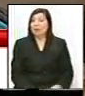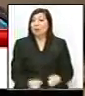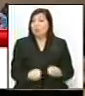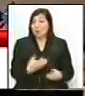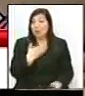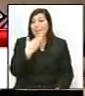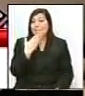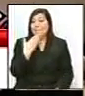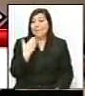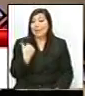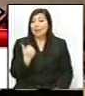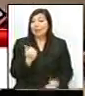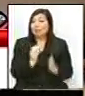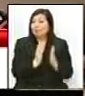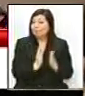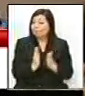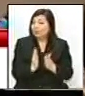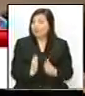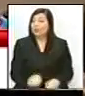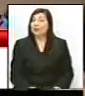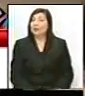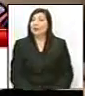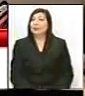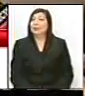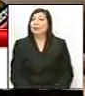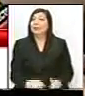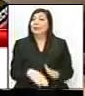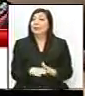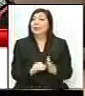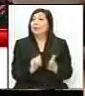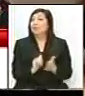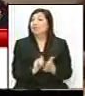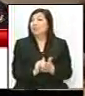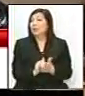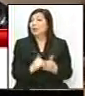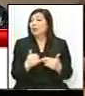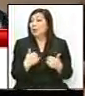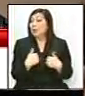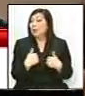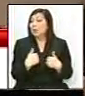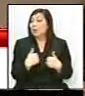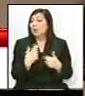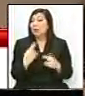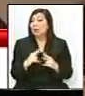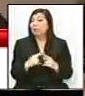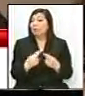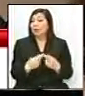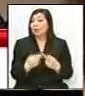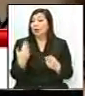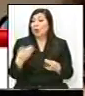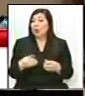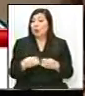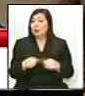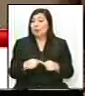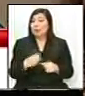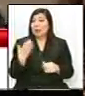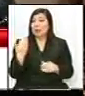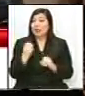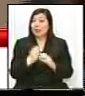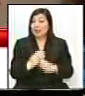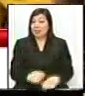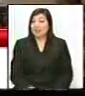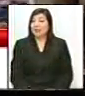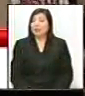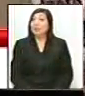mejor argumentado y fundamentado del que tuvimos en la sesión de la Comisión Permanente hace unos días. ¿Usted atrás cree,